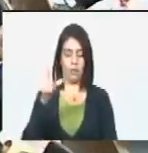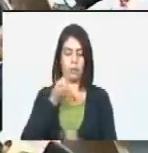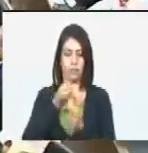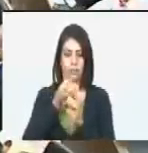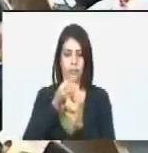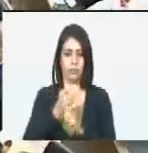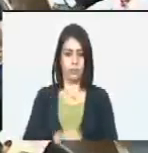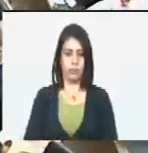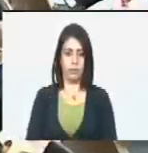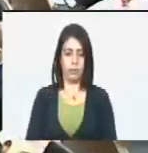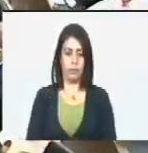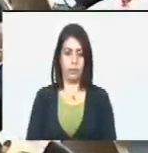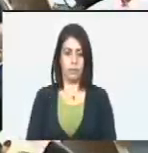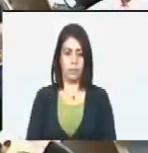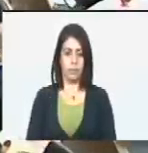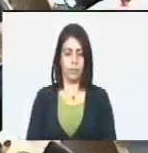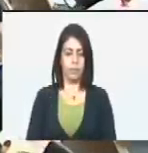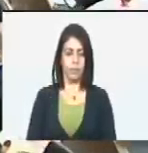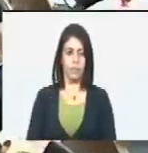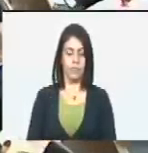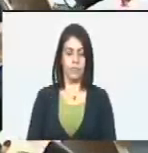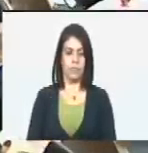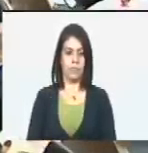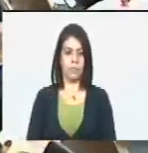Micrófono para el diputado, por favor.